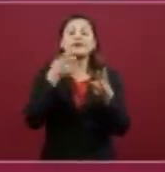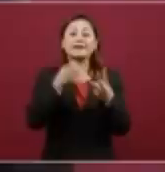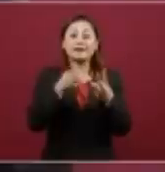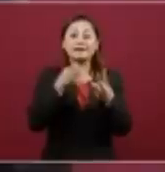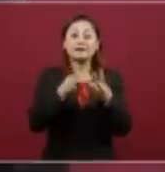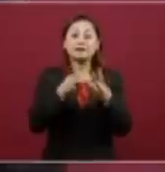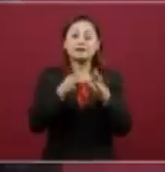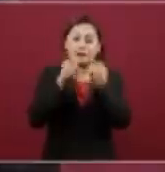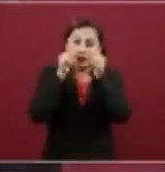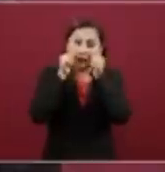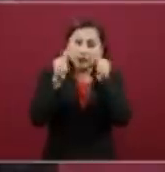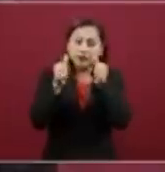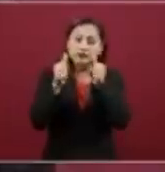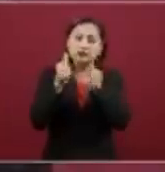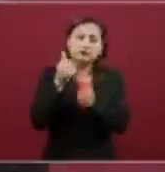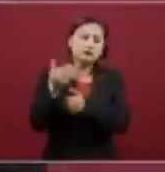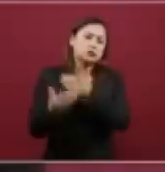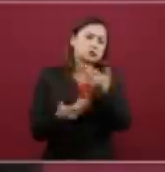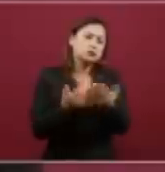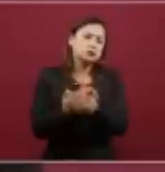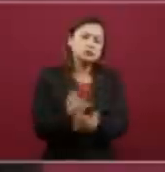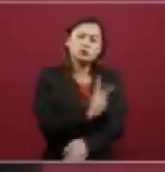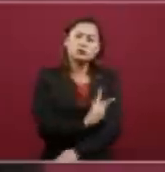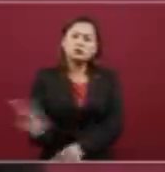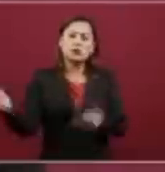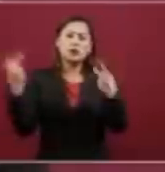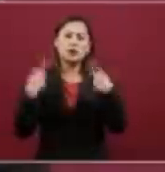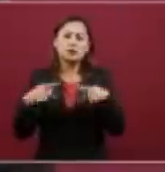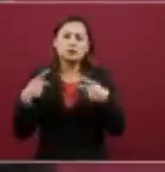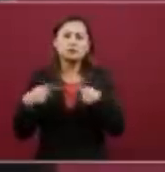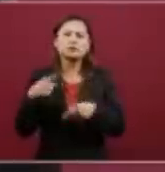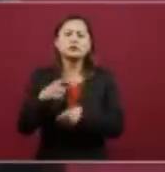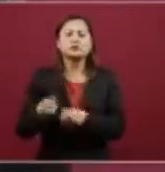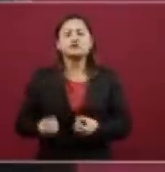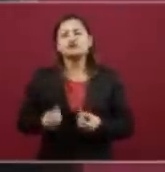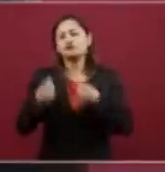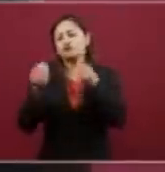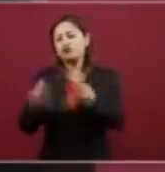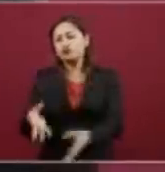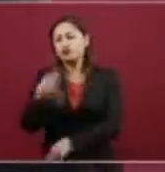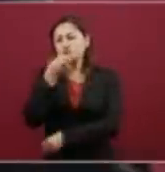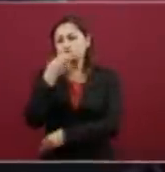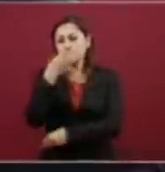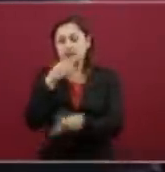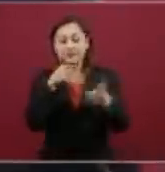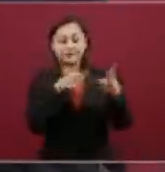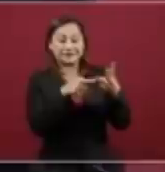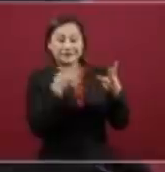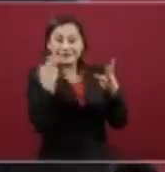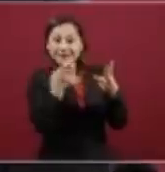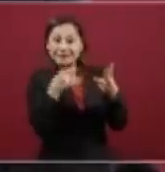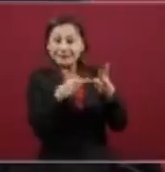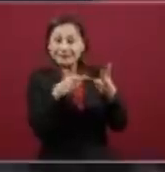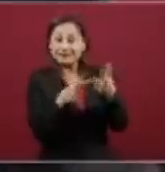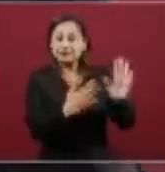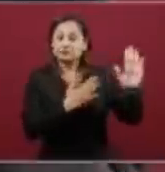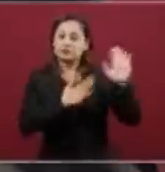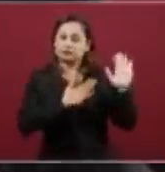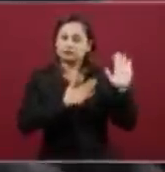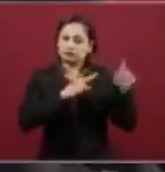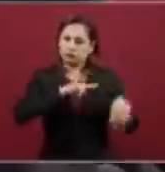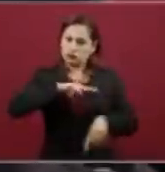la población que no tiene seguridad social. Esa es la gran reforma, ese es nuestro compromiso.